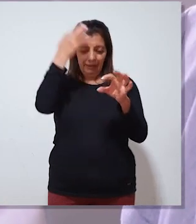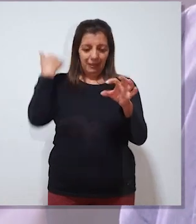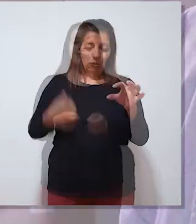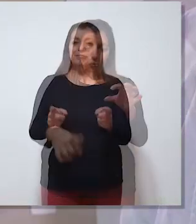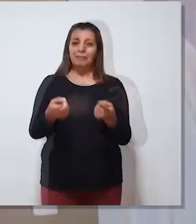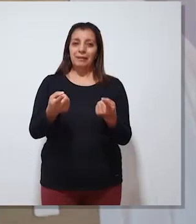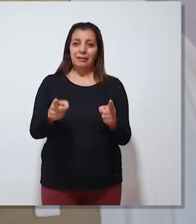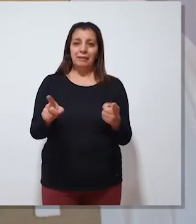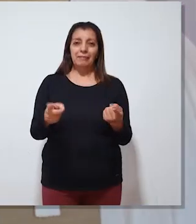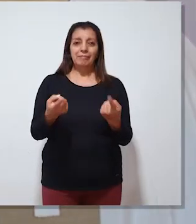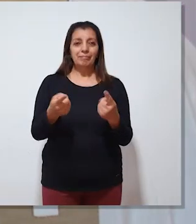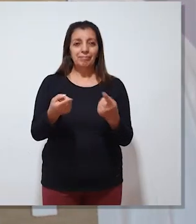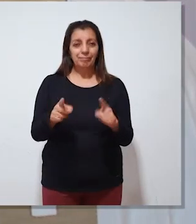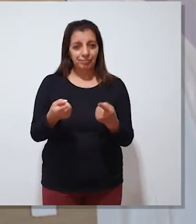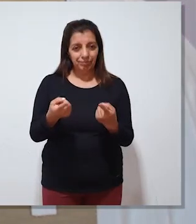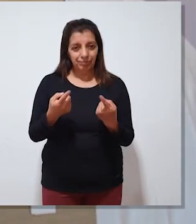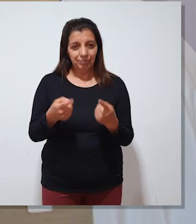cantando.